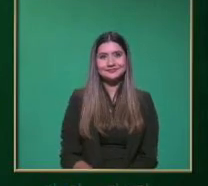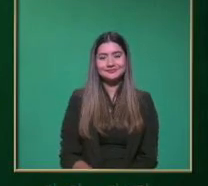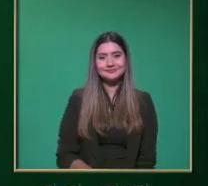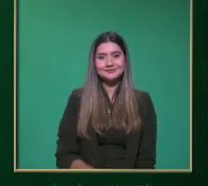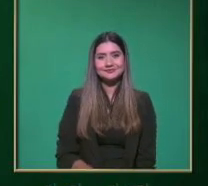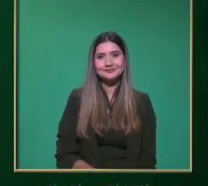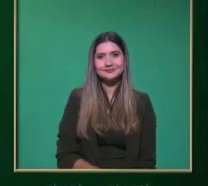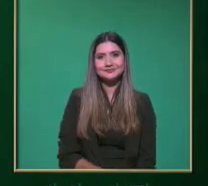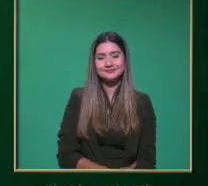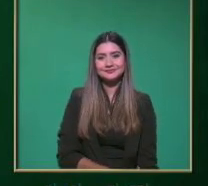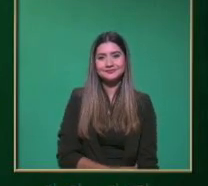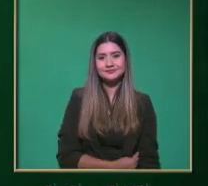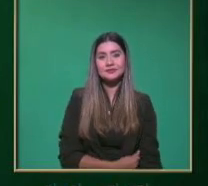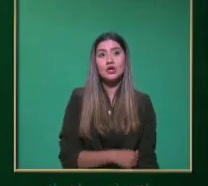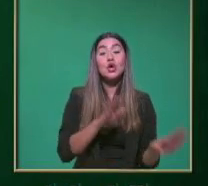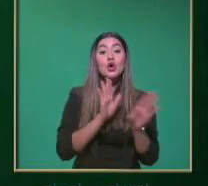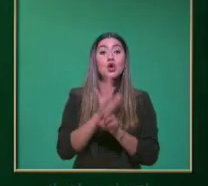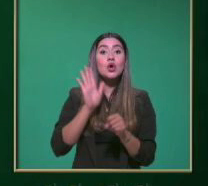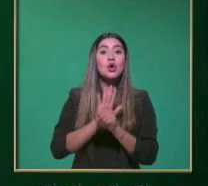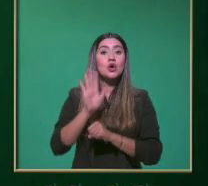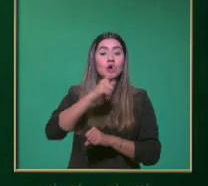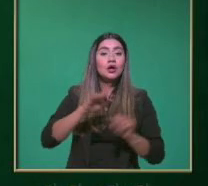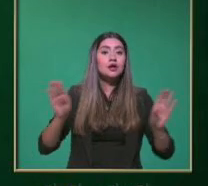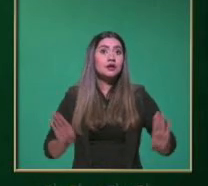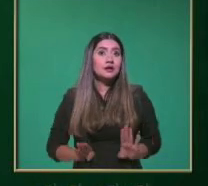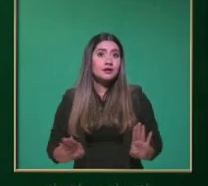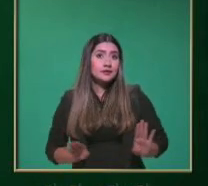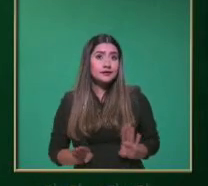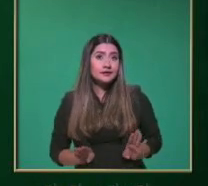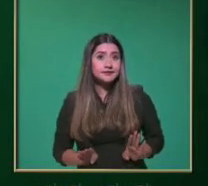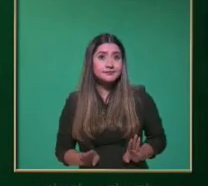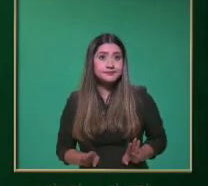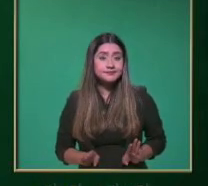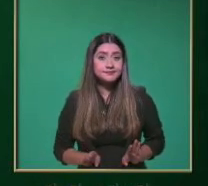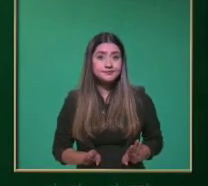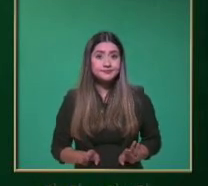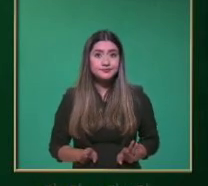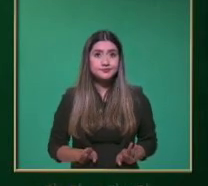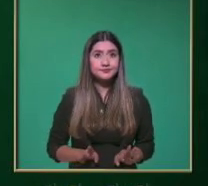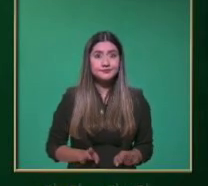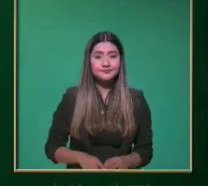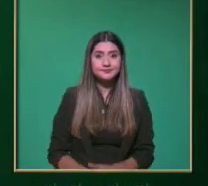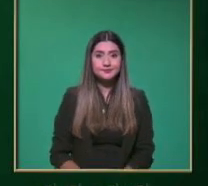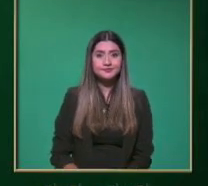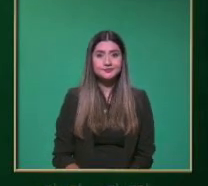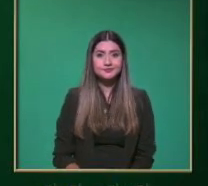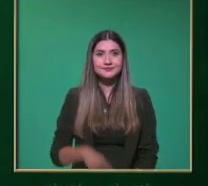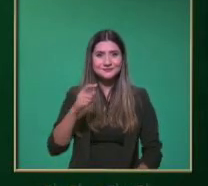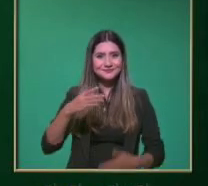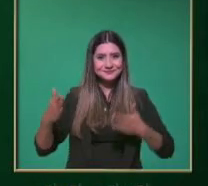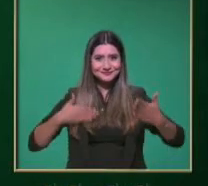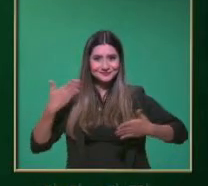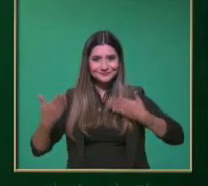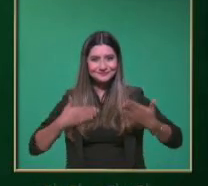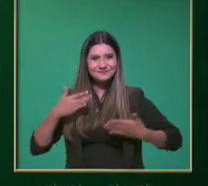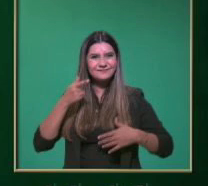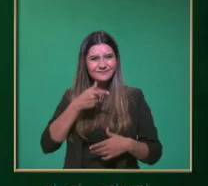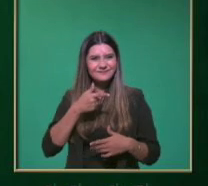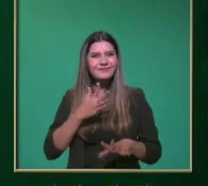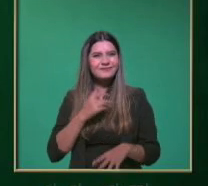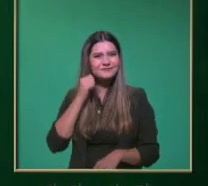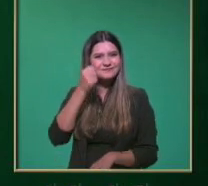maestra Gris, ¿qué características tiene este texto? Se ve muy animado y muy divertido. Bueno, pues una